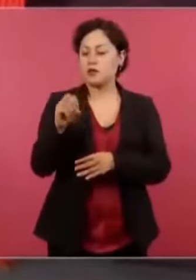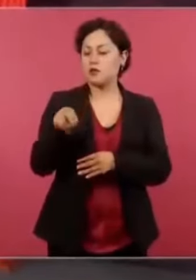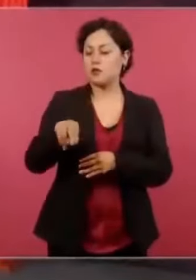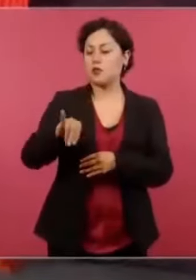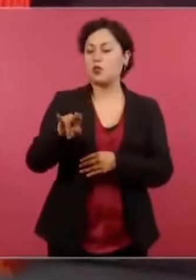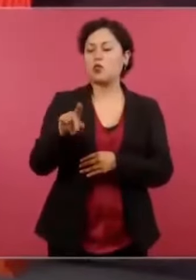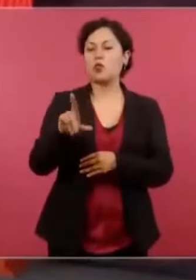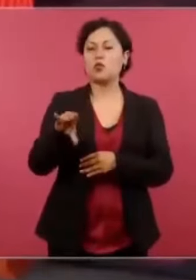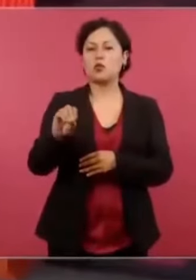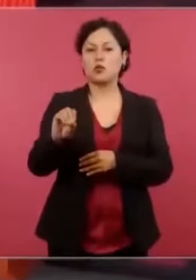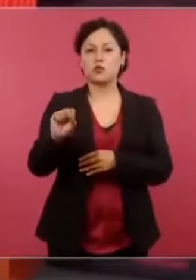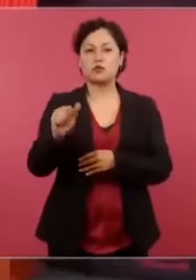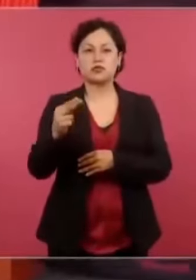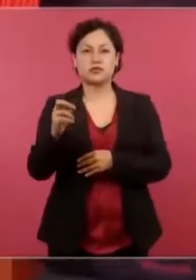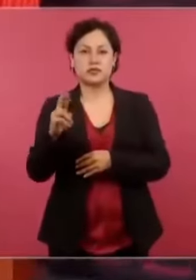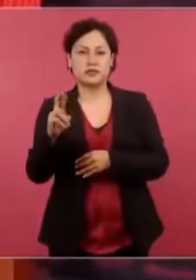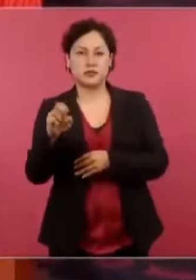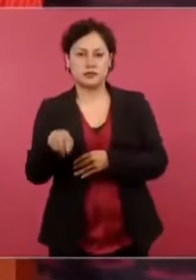proceso no,